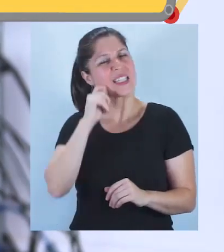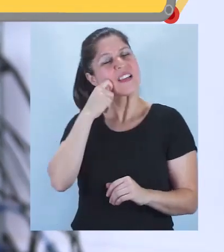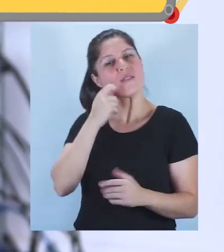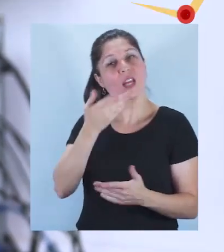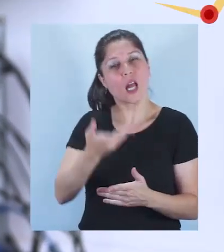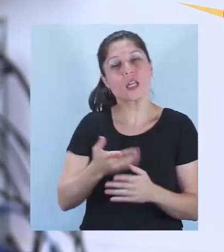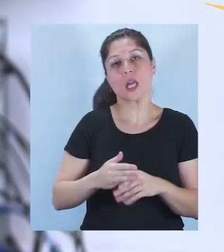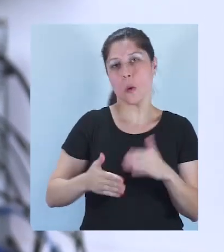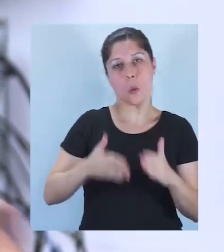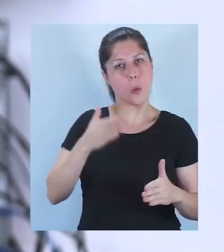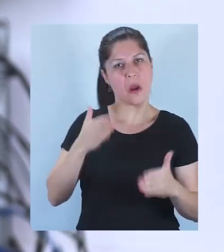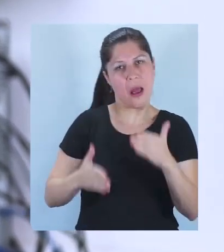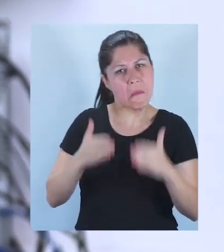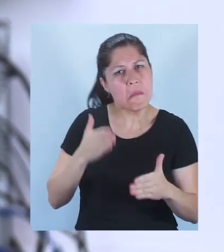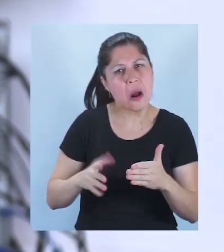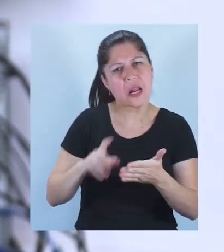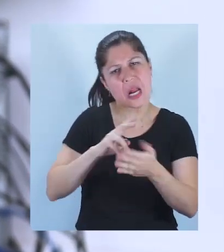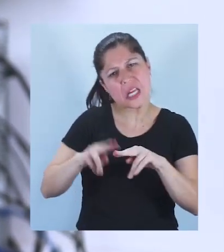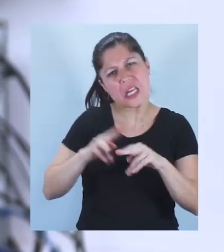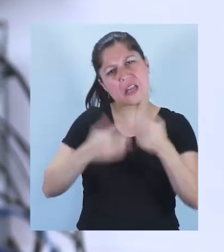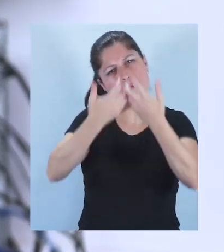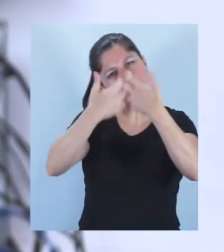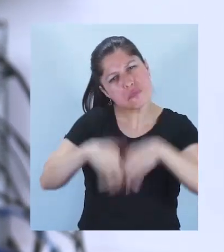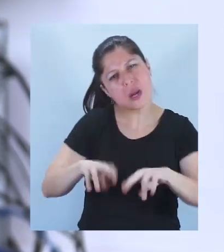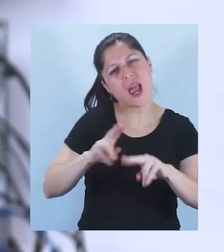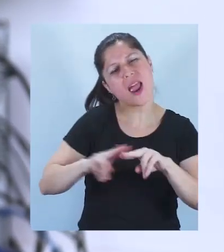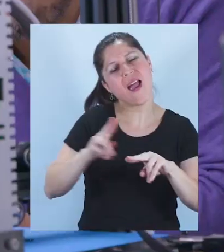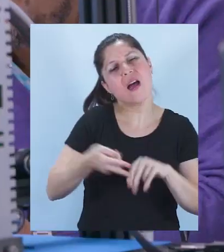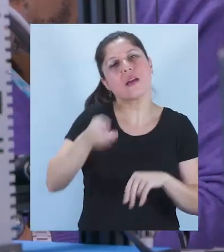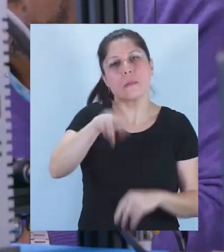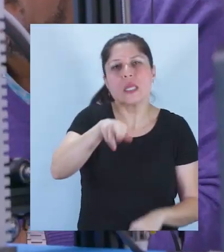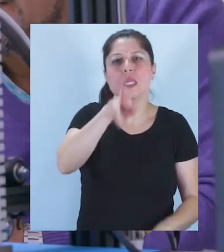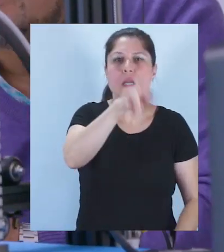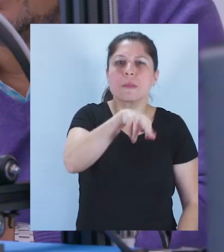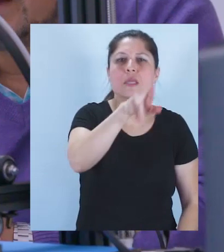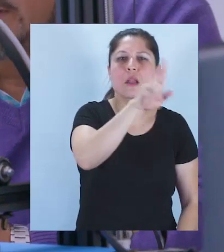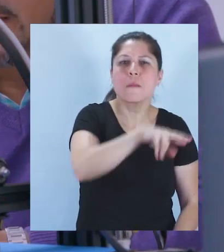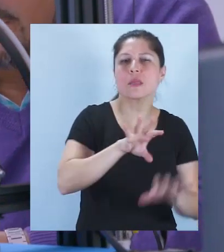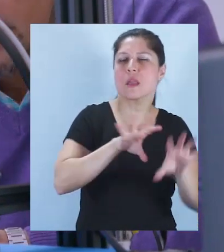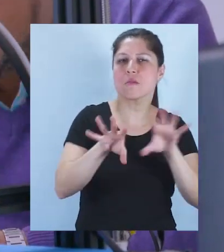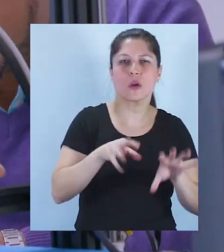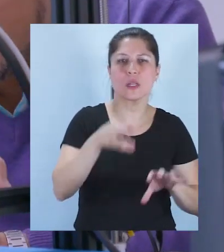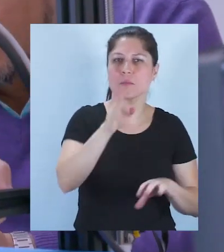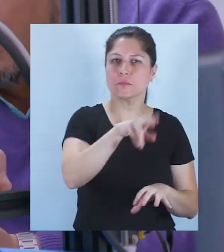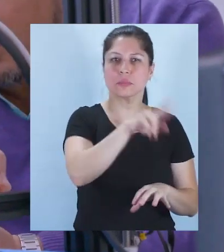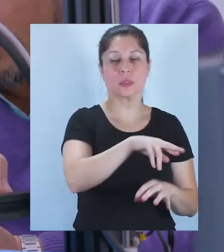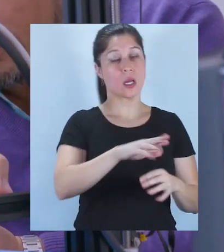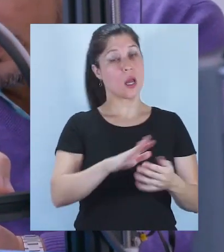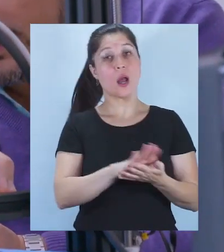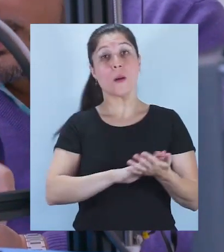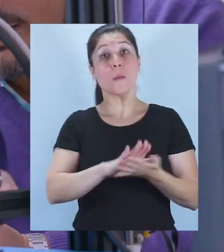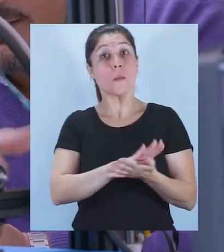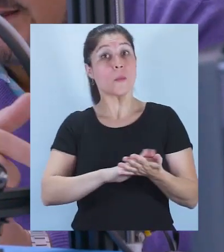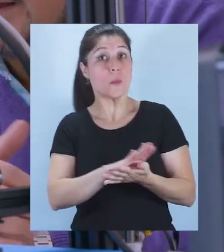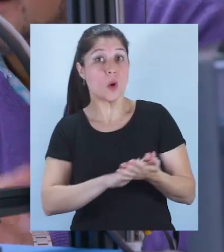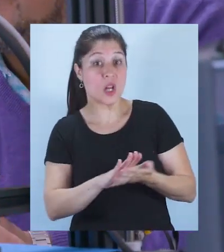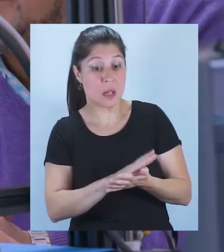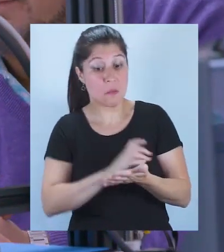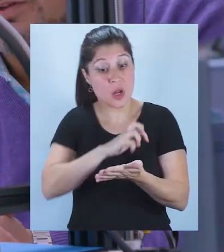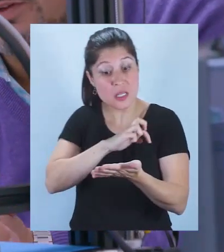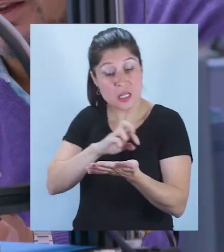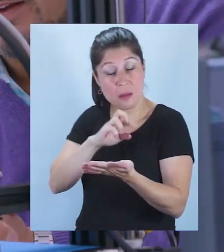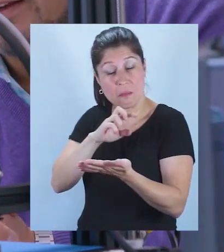máquina que ejerce una función de forma repetida varias veces, como caminar. Como caminar o en este caso un autómata, que es